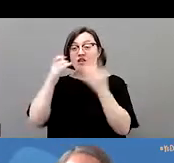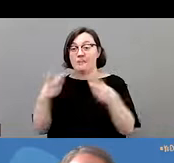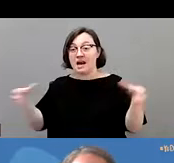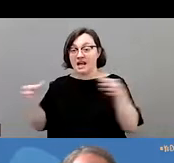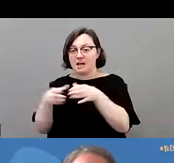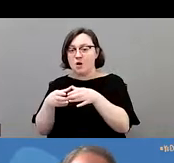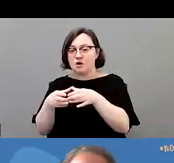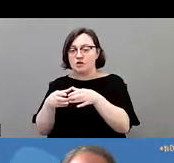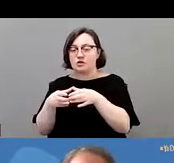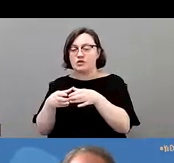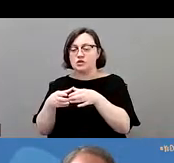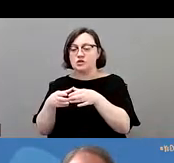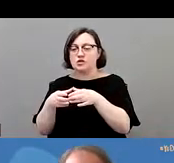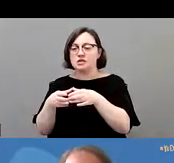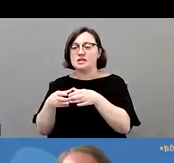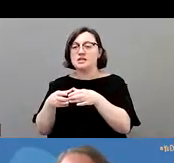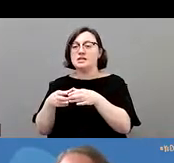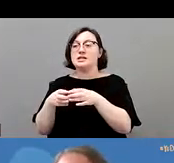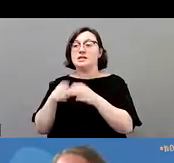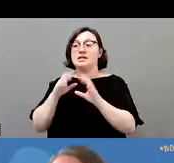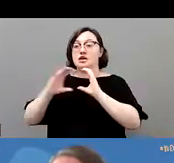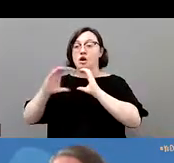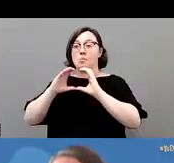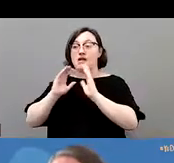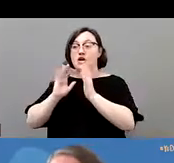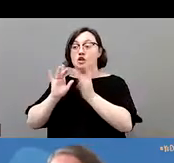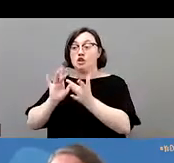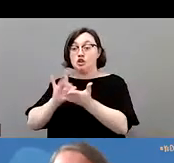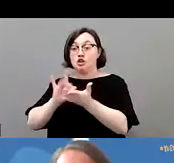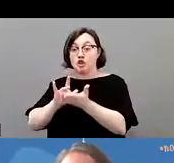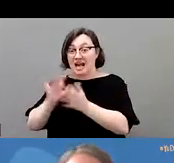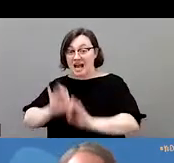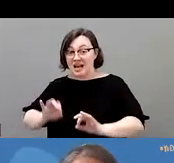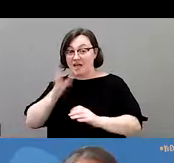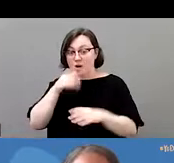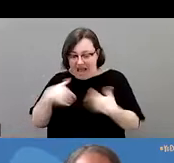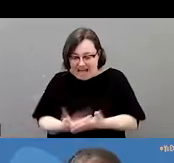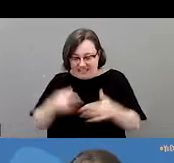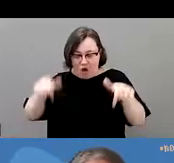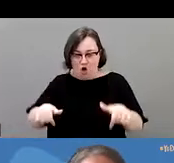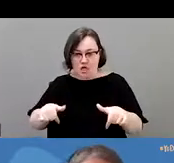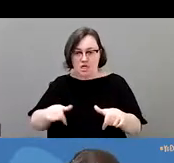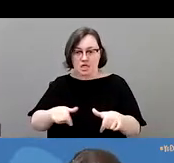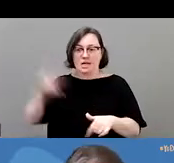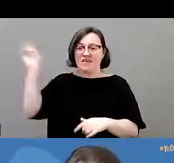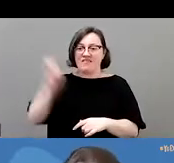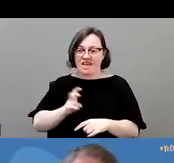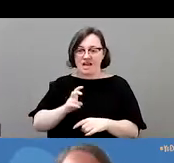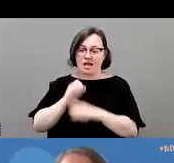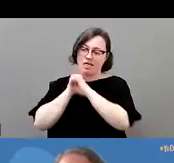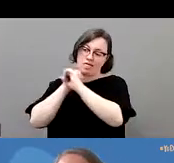temprana no se empieza con el tema de comunicaciones, también porque seguimos a día de hoy arrastrando todavía